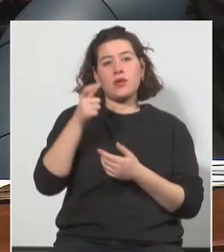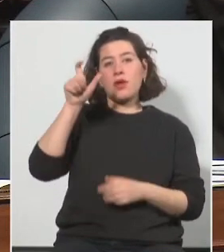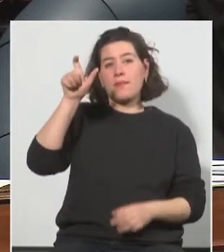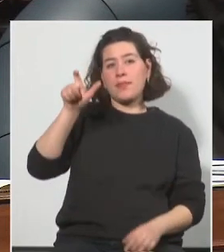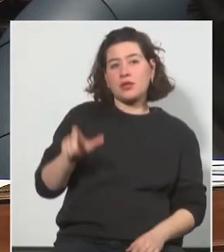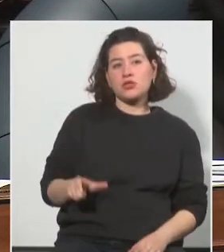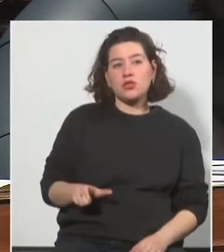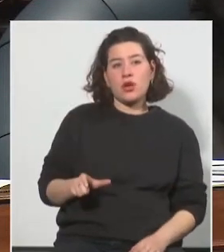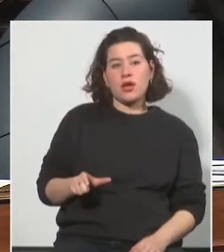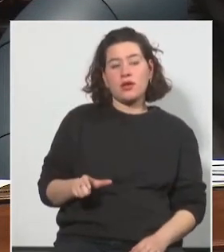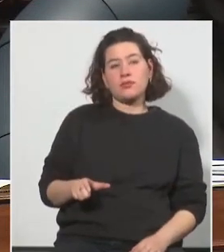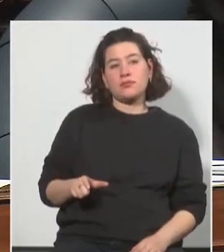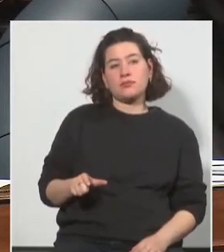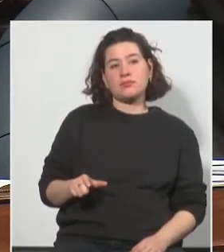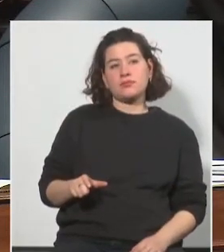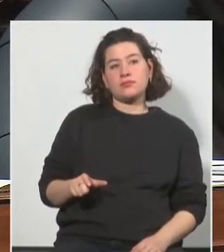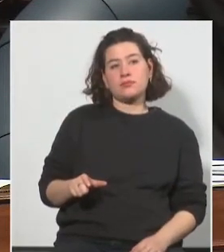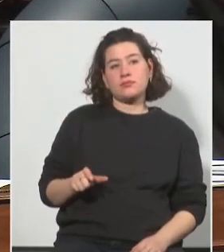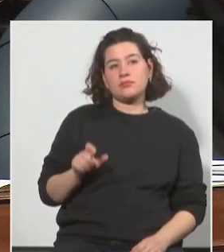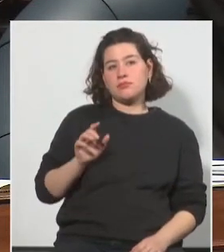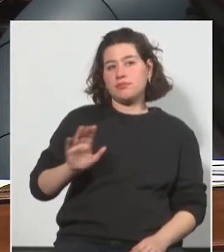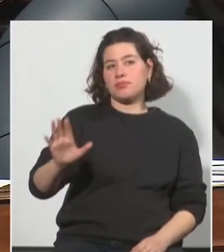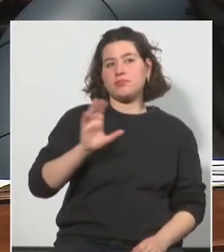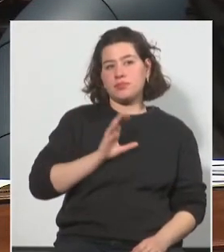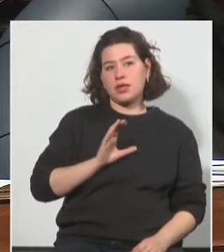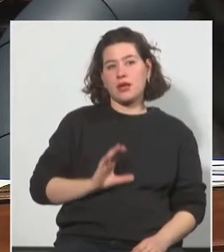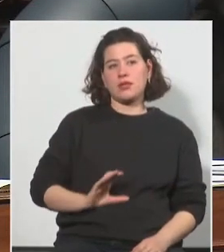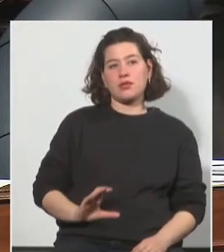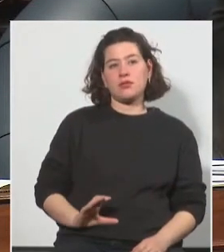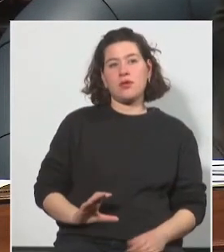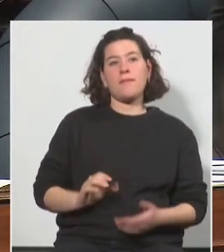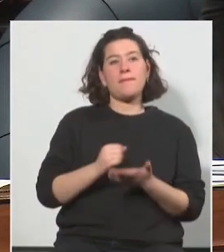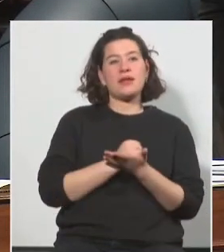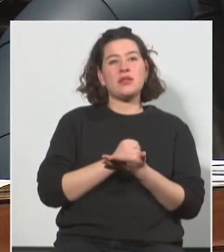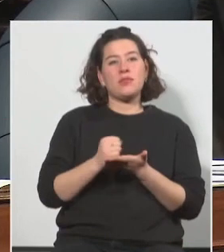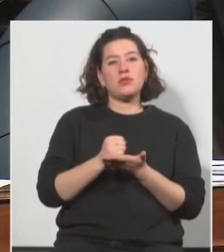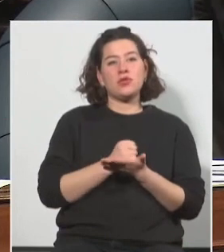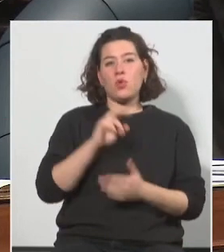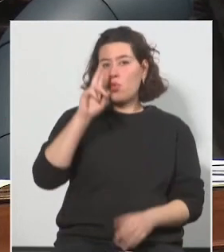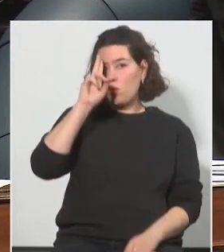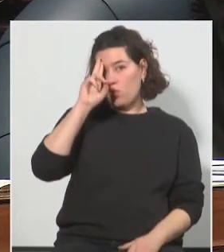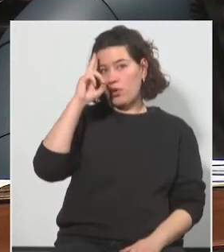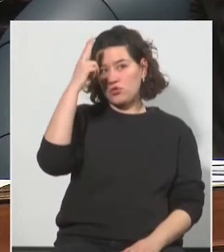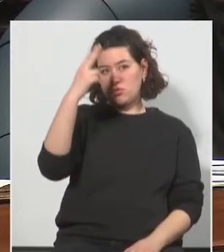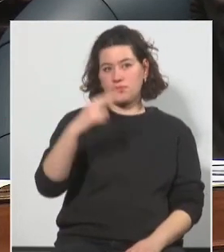una persona de estas características, un pasaporte uruguayo.